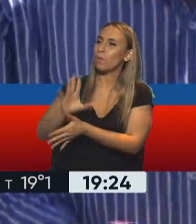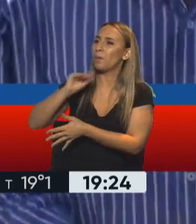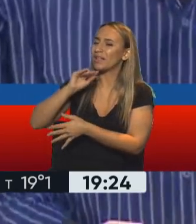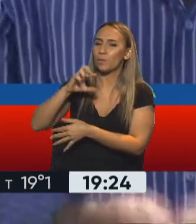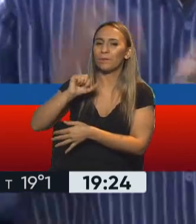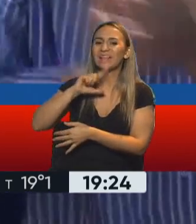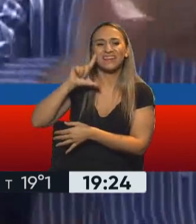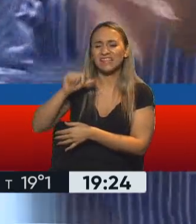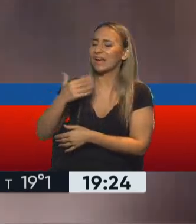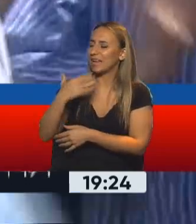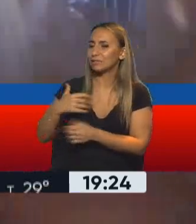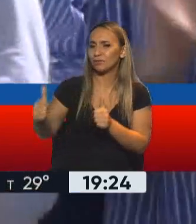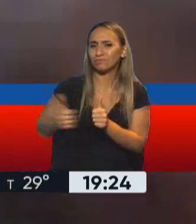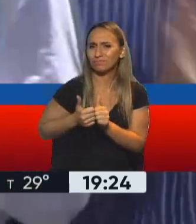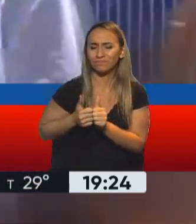todas.